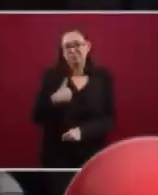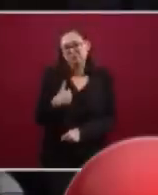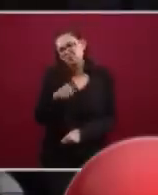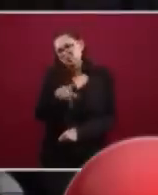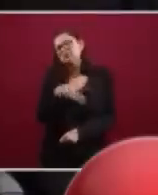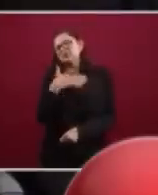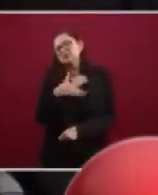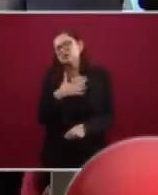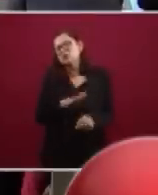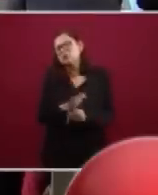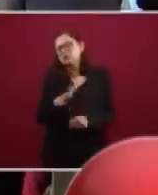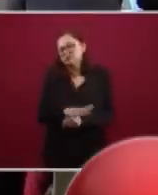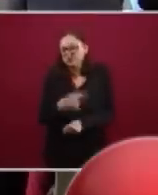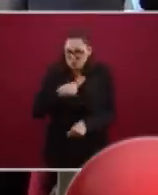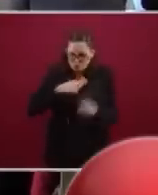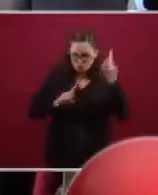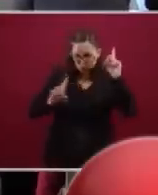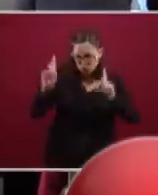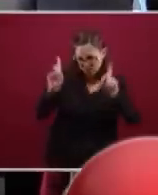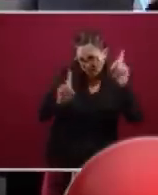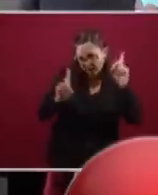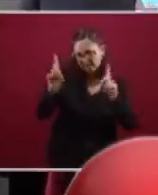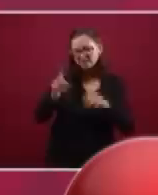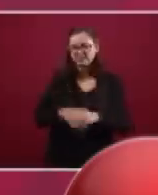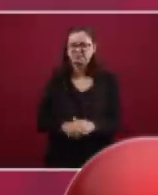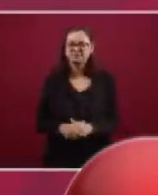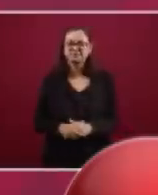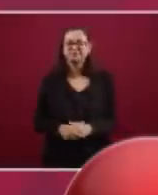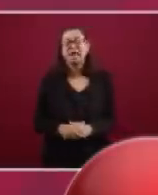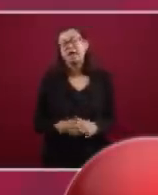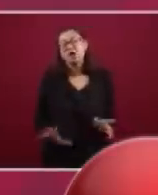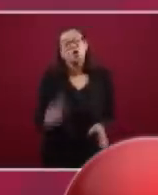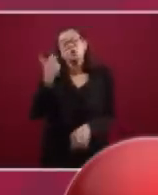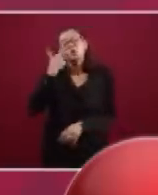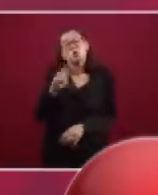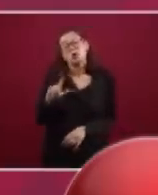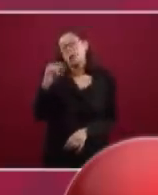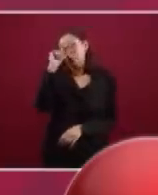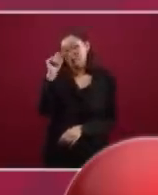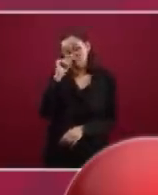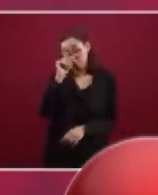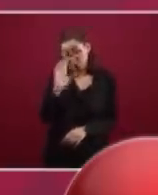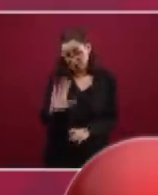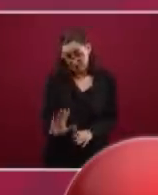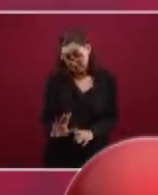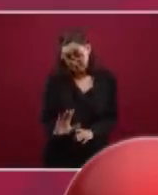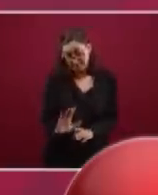lo pregunto. Pues miren, no es para presumir,